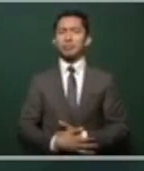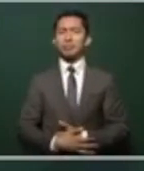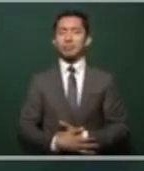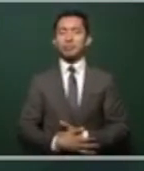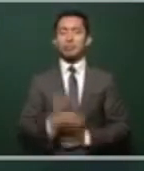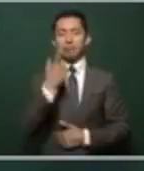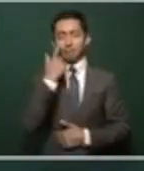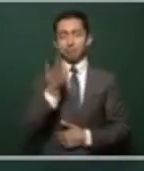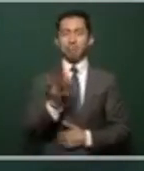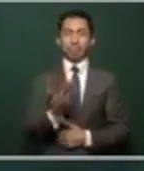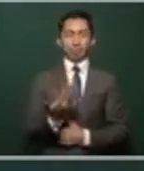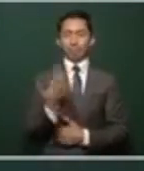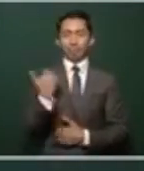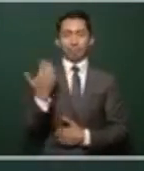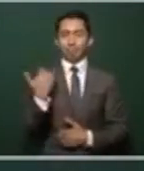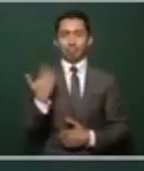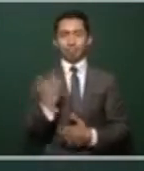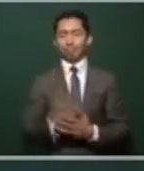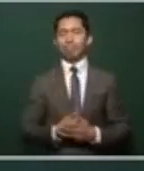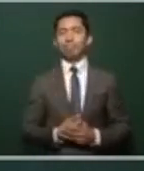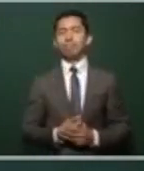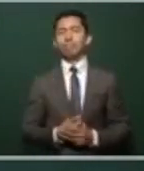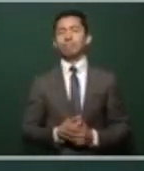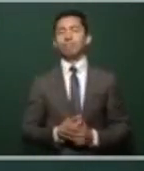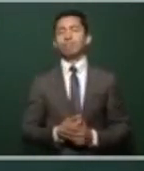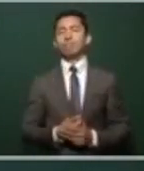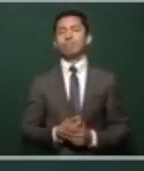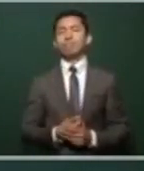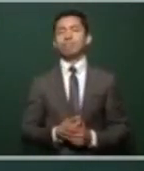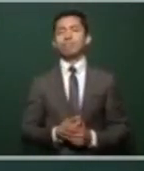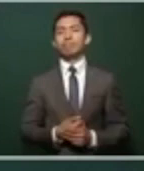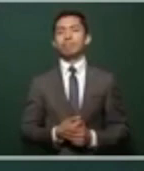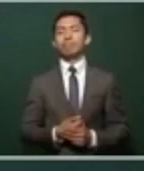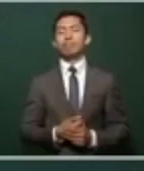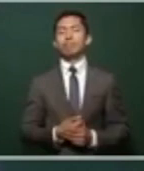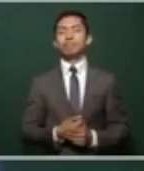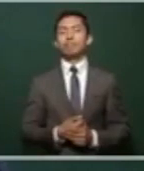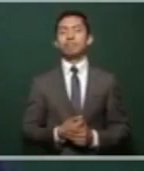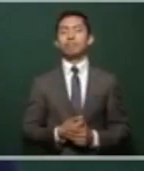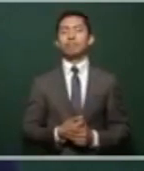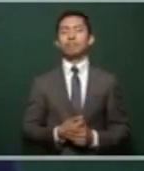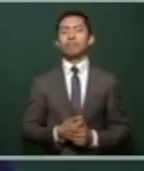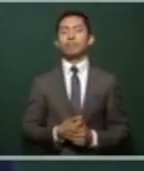hace poco viene el